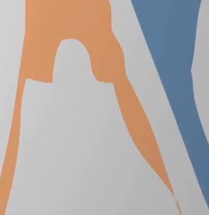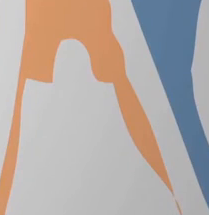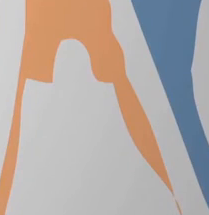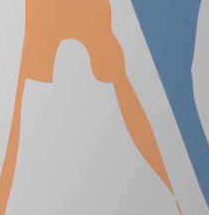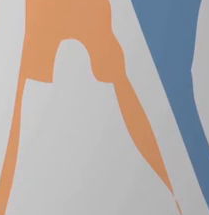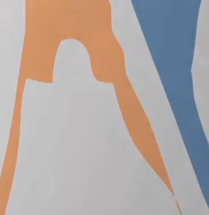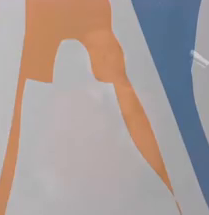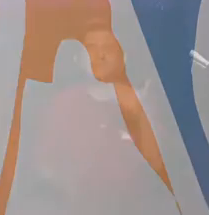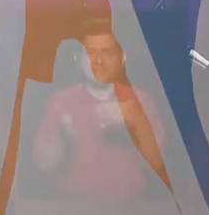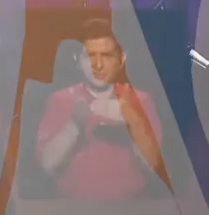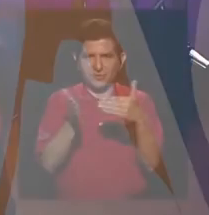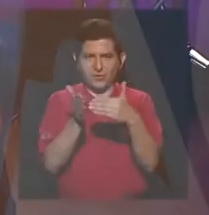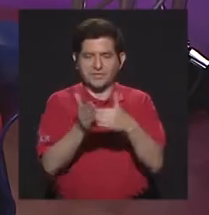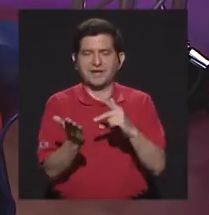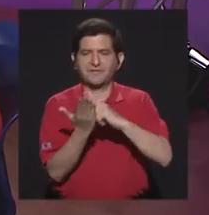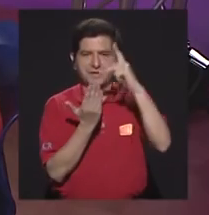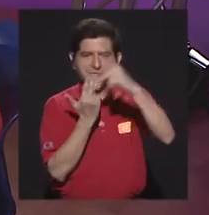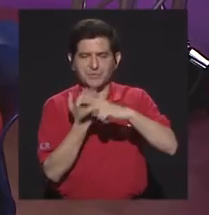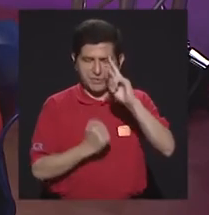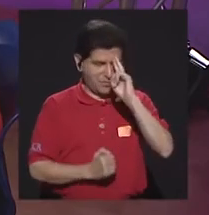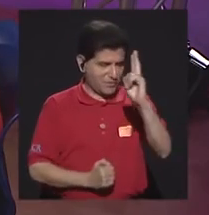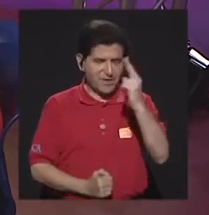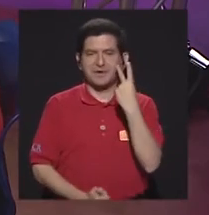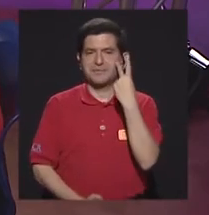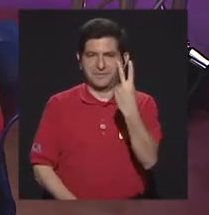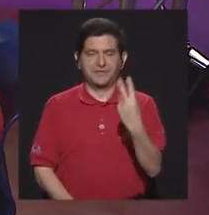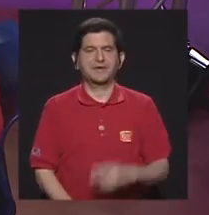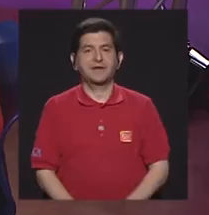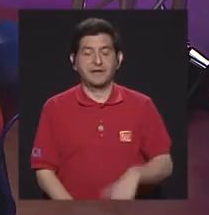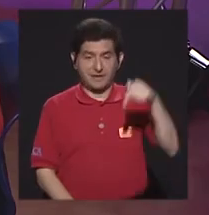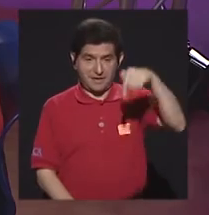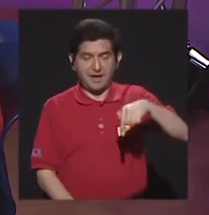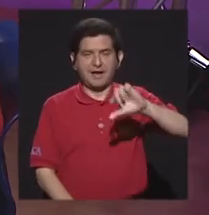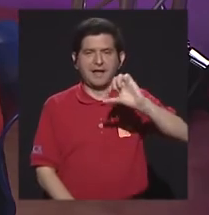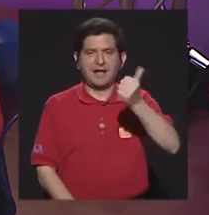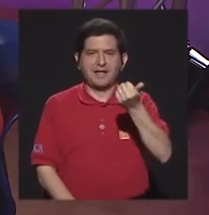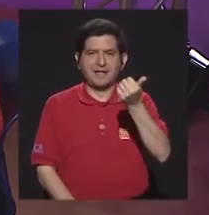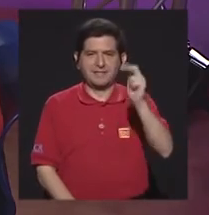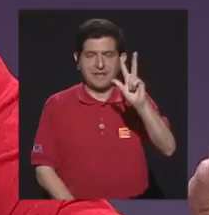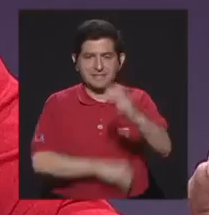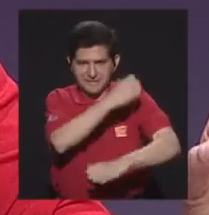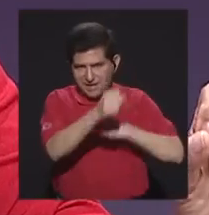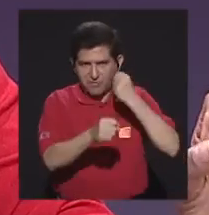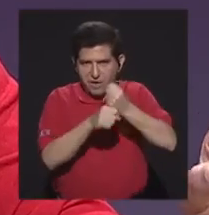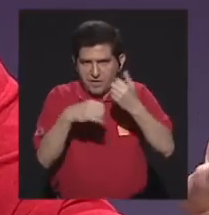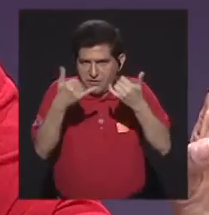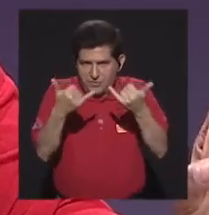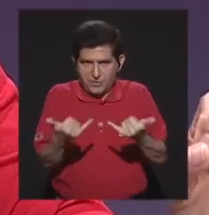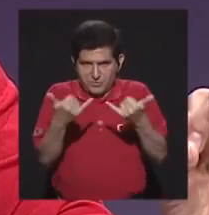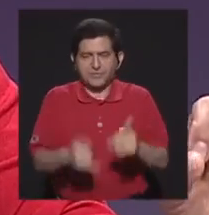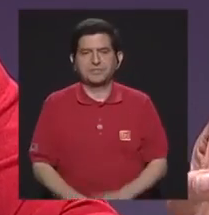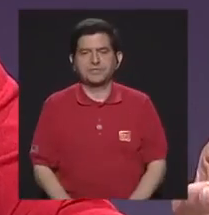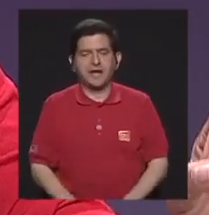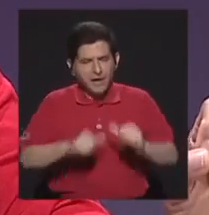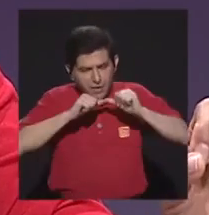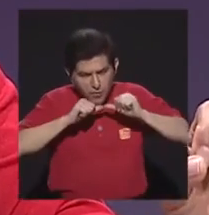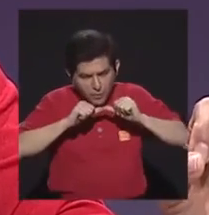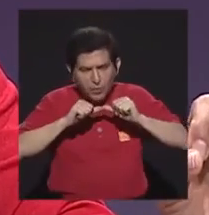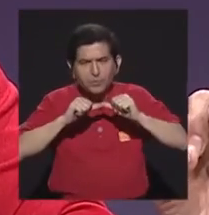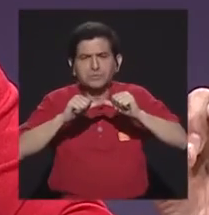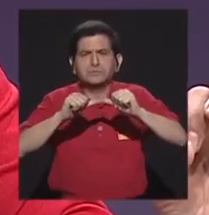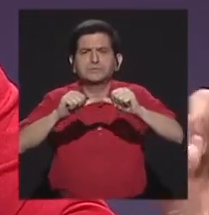Gracias por estar una vez más con Irreverencias. Estamos en nuestro 13º año de una